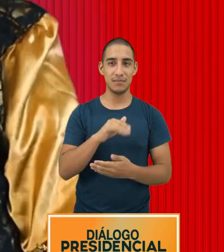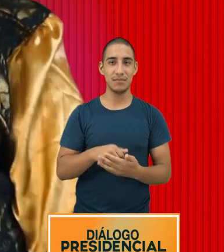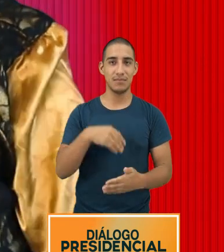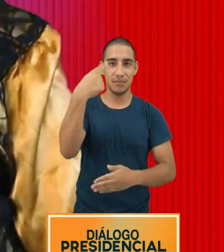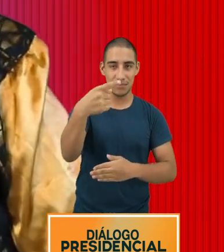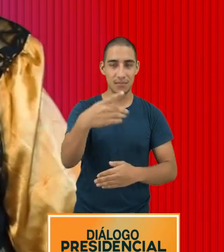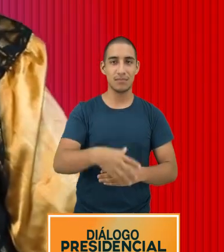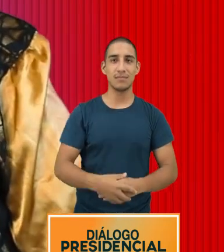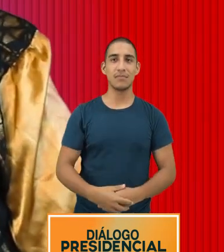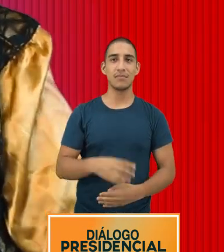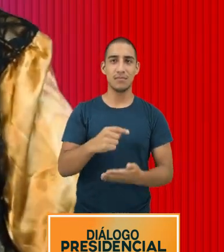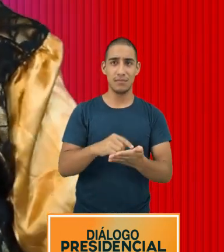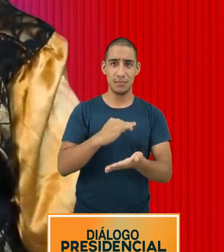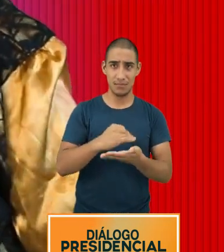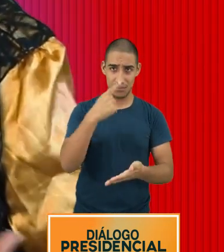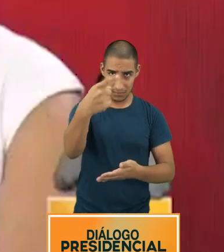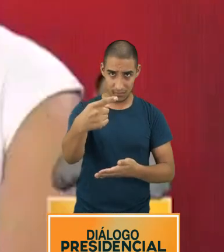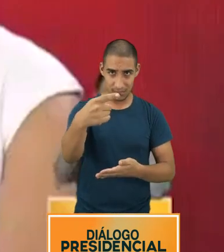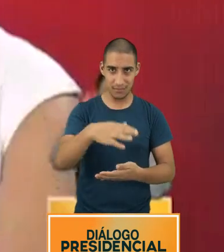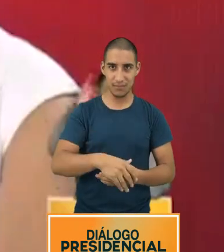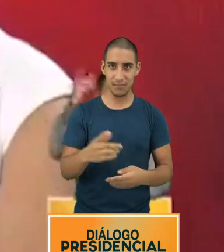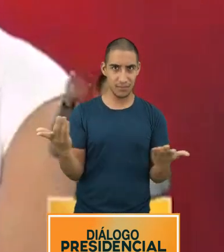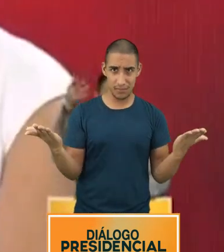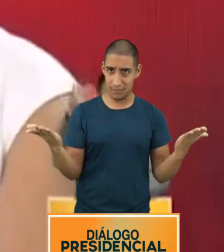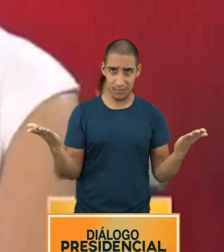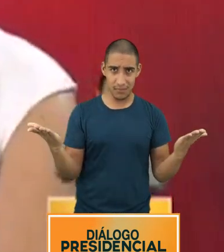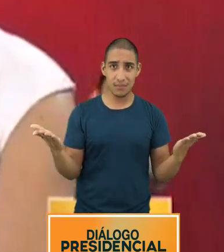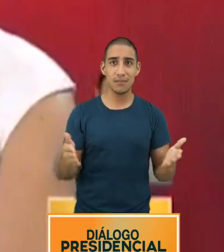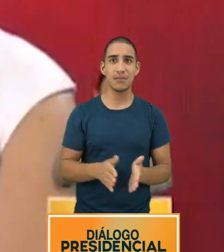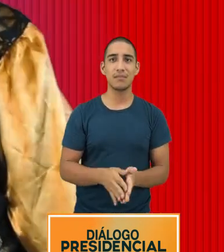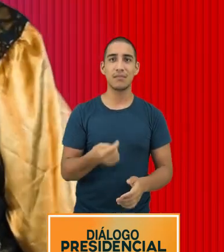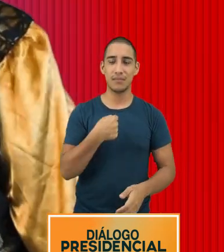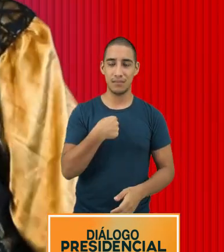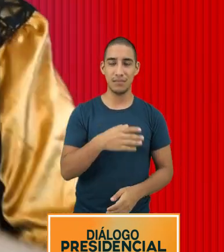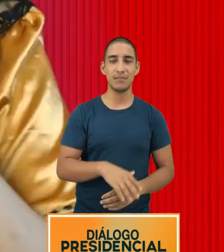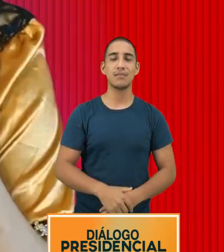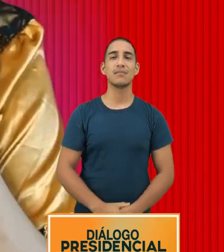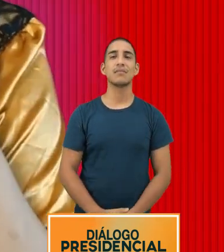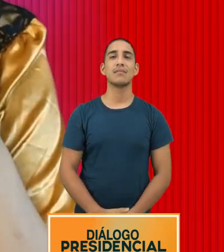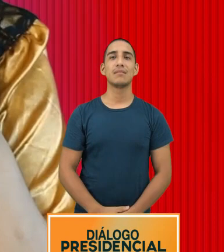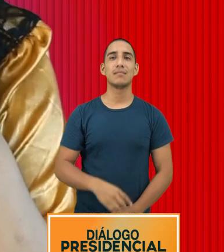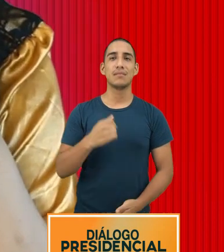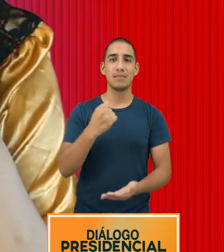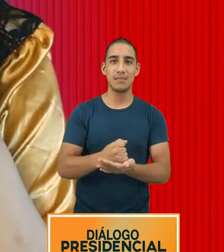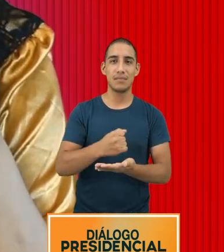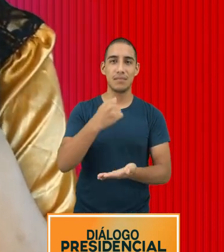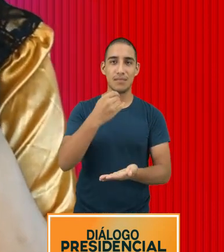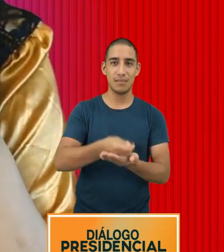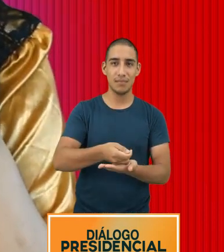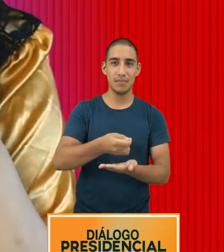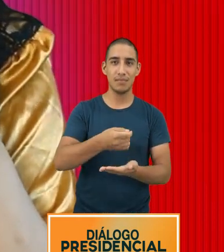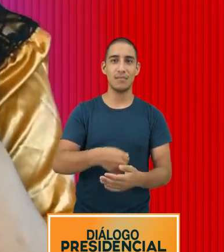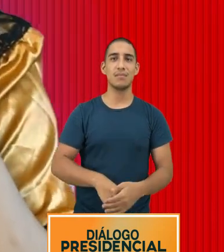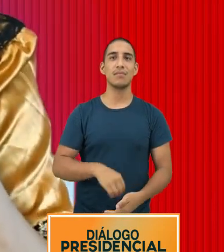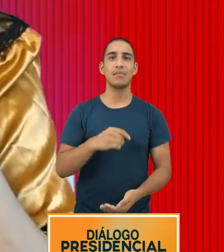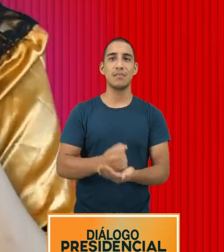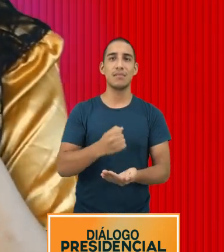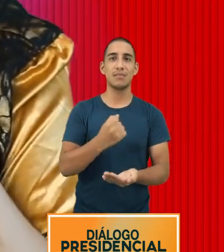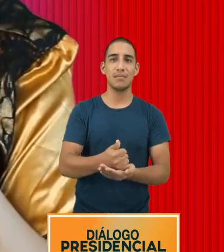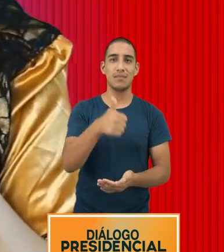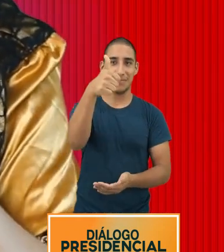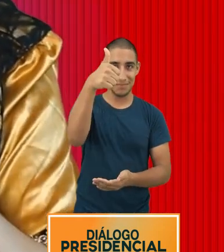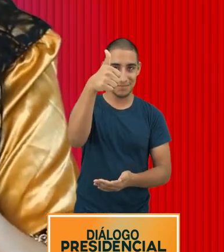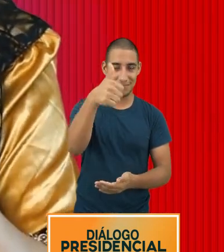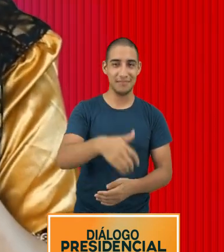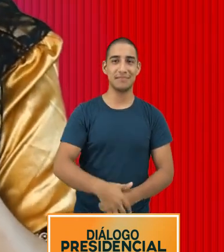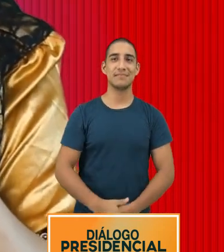Boy sabe lo que es Boy sabe no saben el Boy valor obtenido con